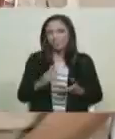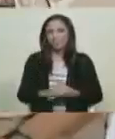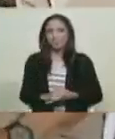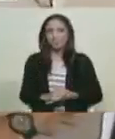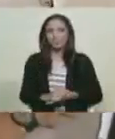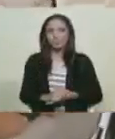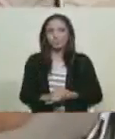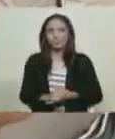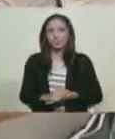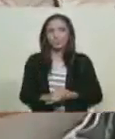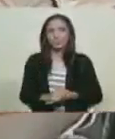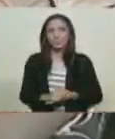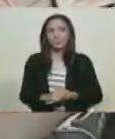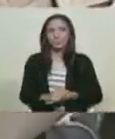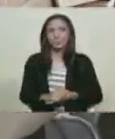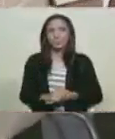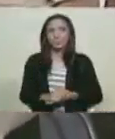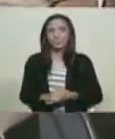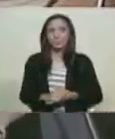Conocen a Maduro.